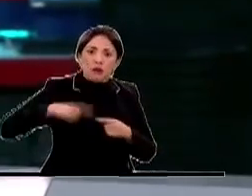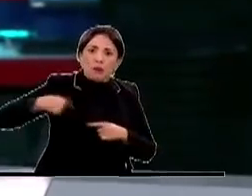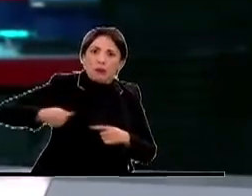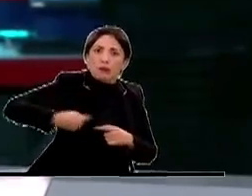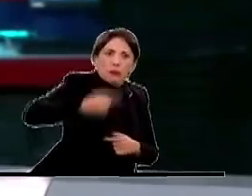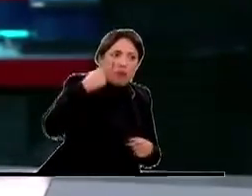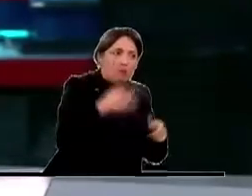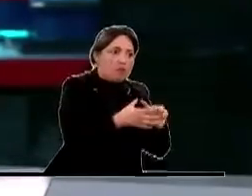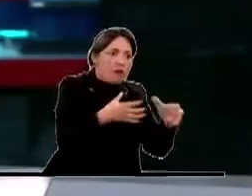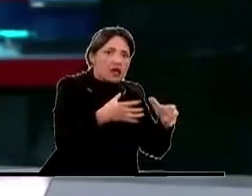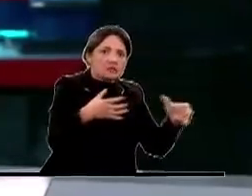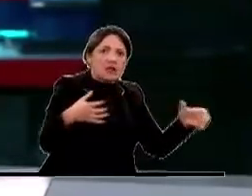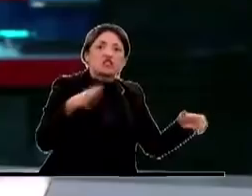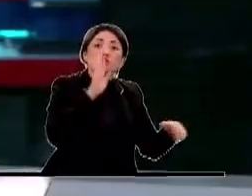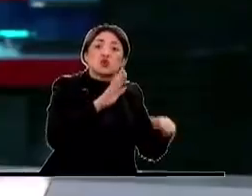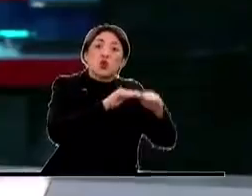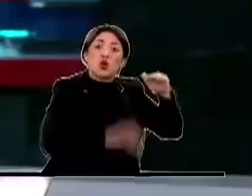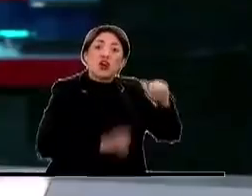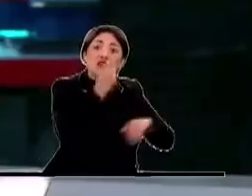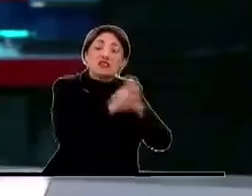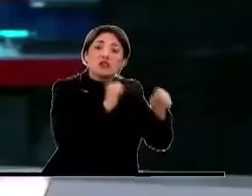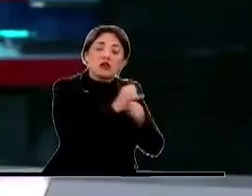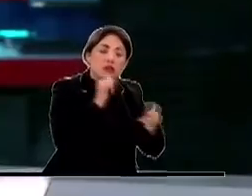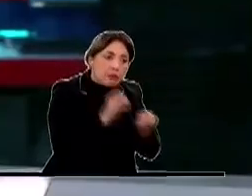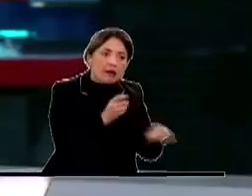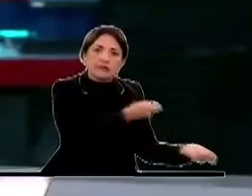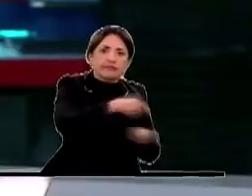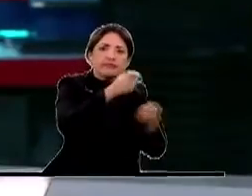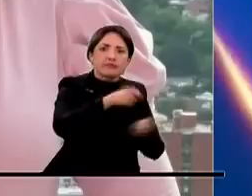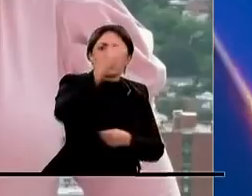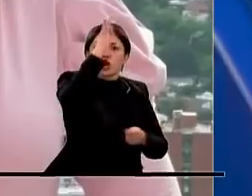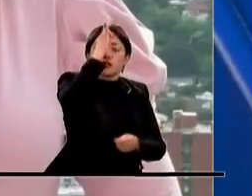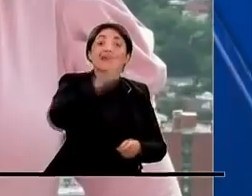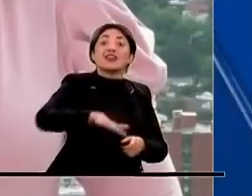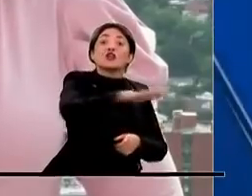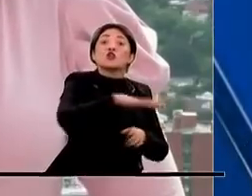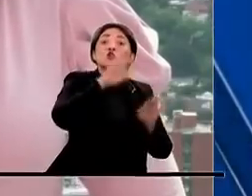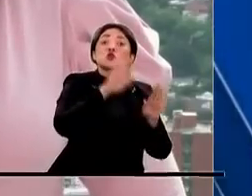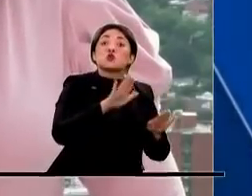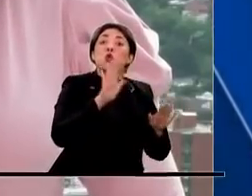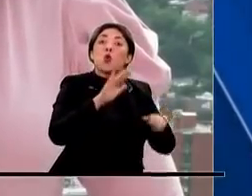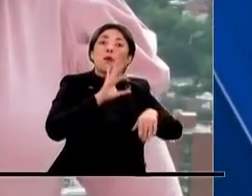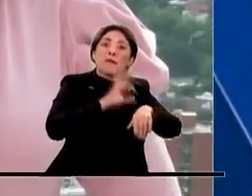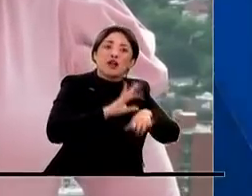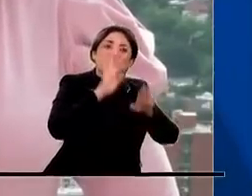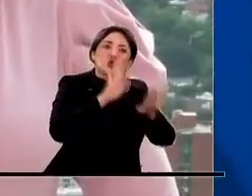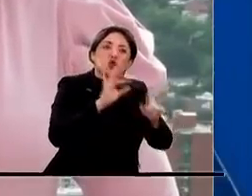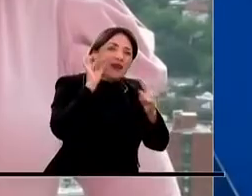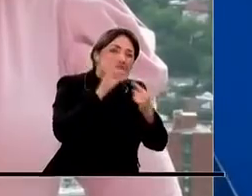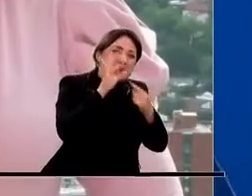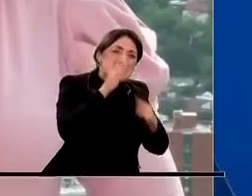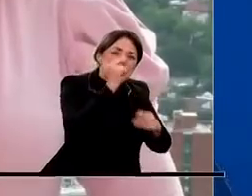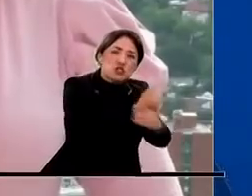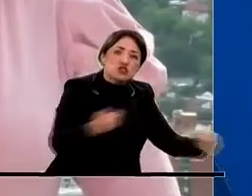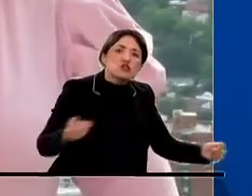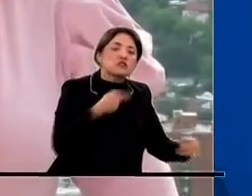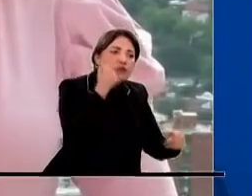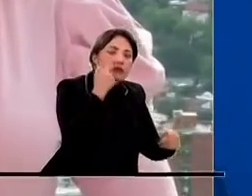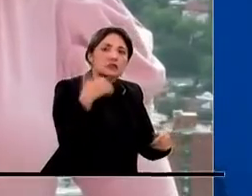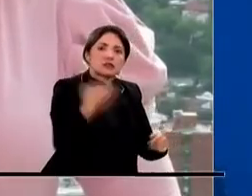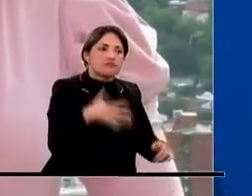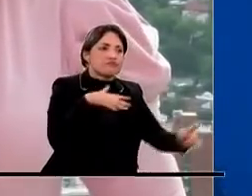más los casos de menores que requieren hospitalización y los servicios pediátricos empiezan a colapsar. Cindy Rodríguez, ¿cuál es el